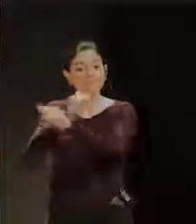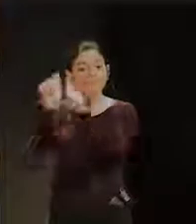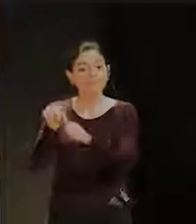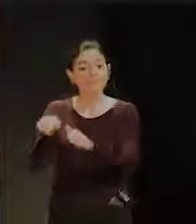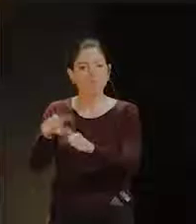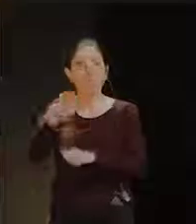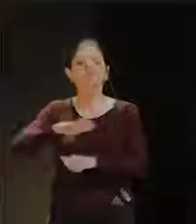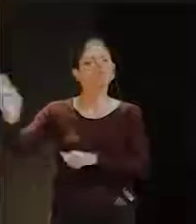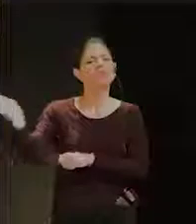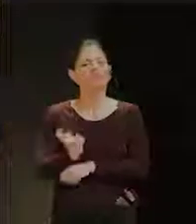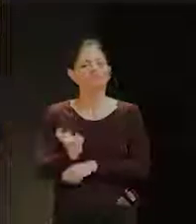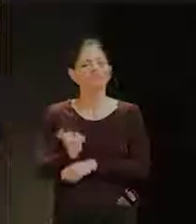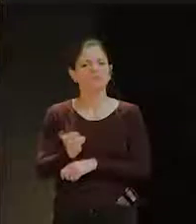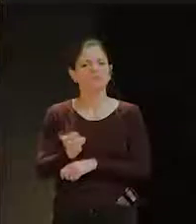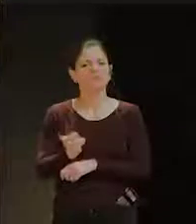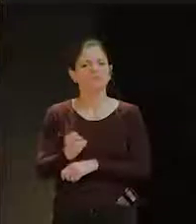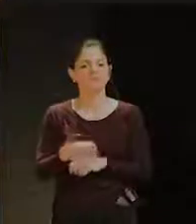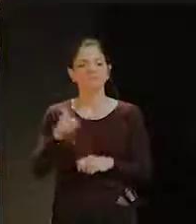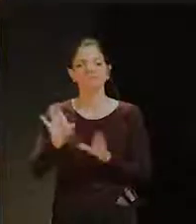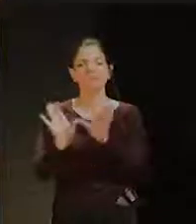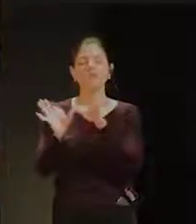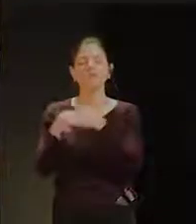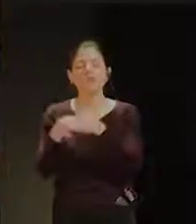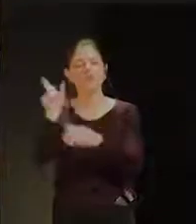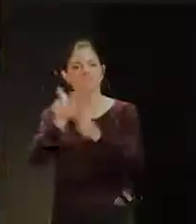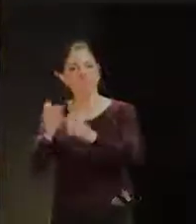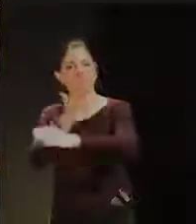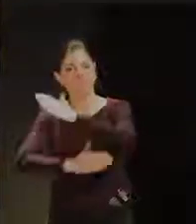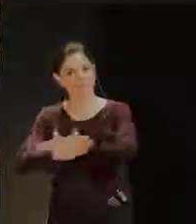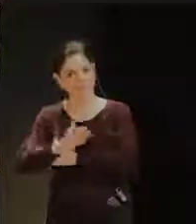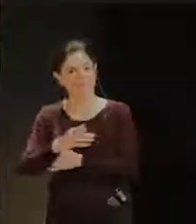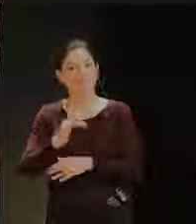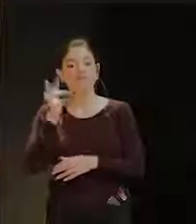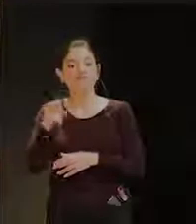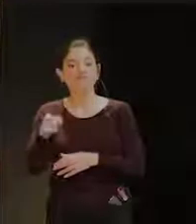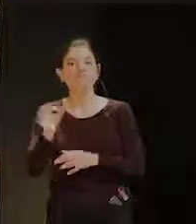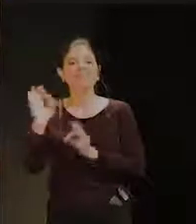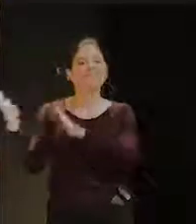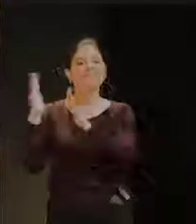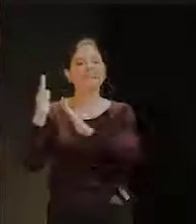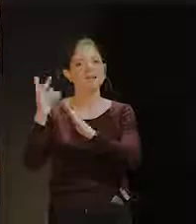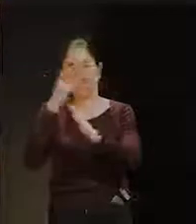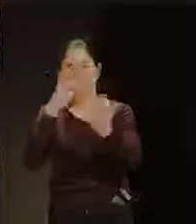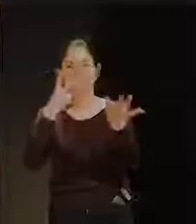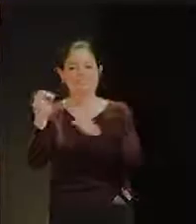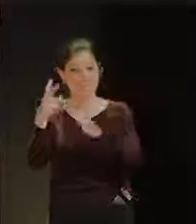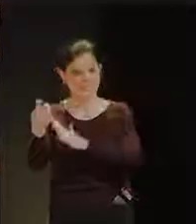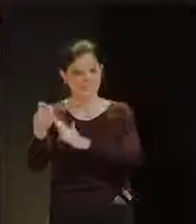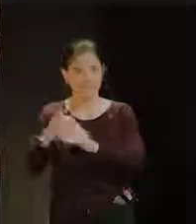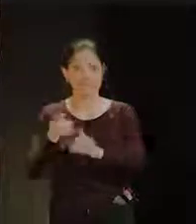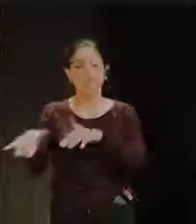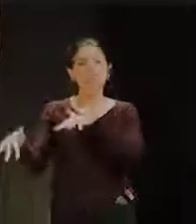modelo procede del colectivo de los discapacidades y data del periodo de los años 70,